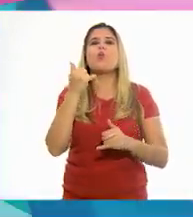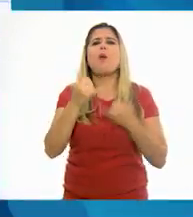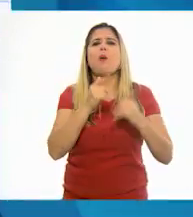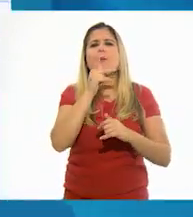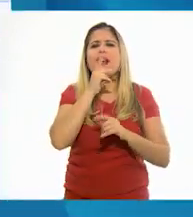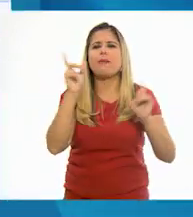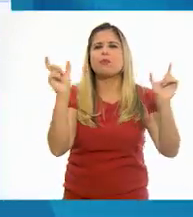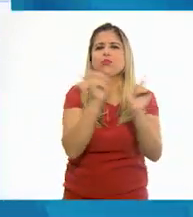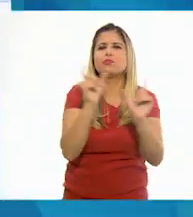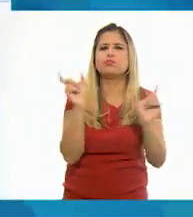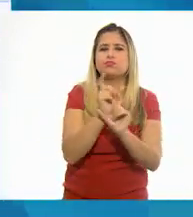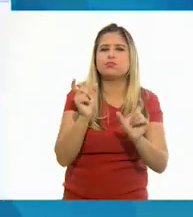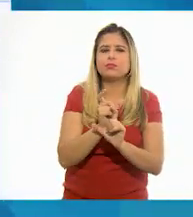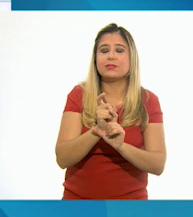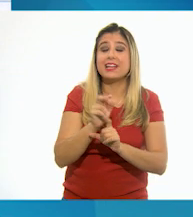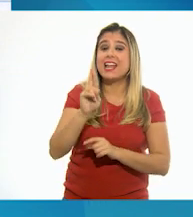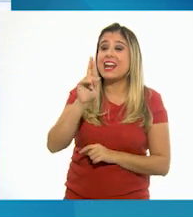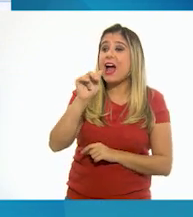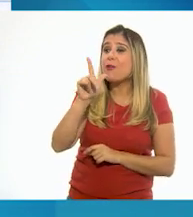palabras. Raulito,